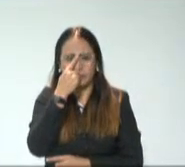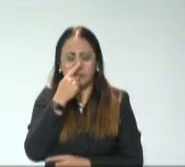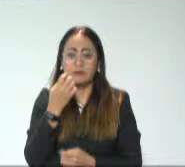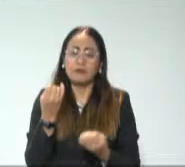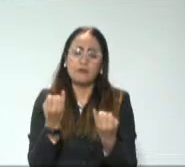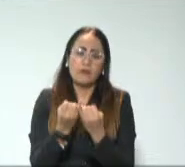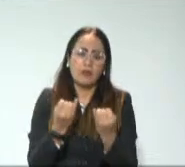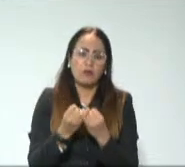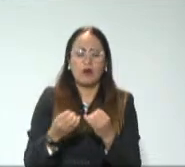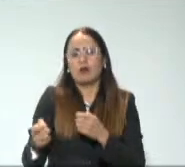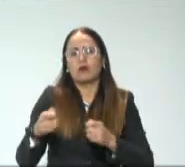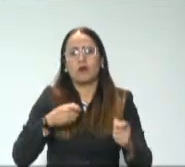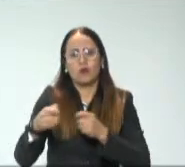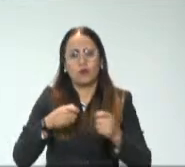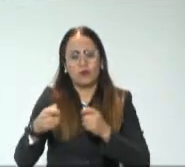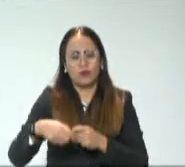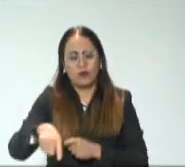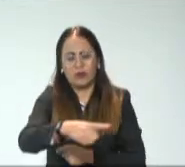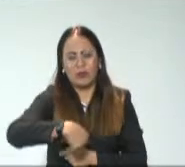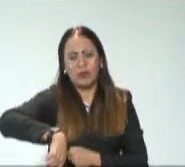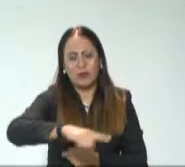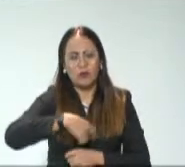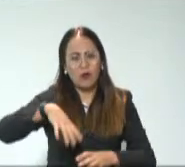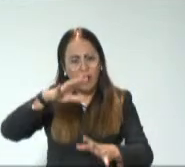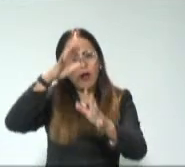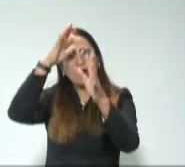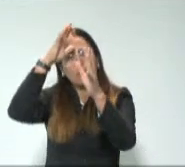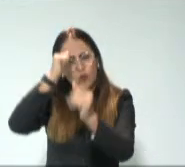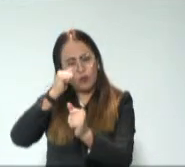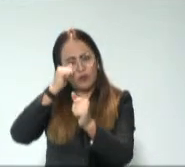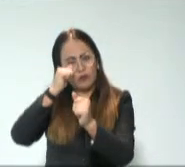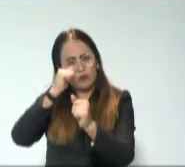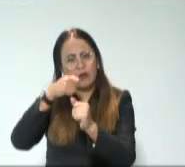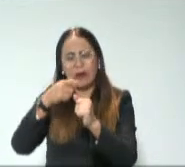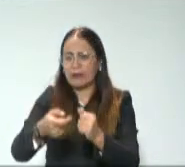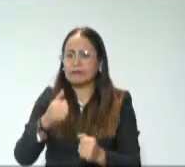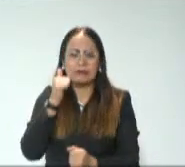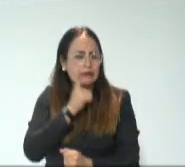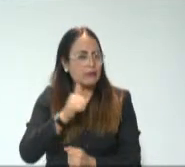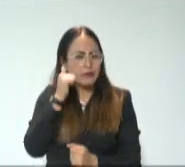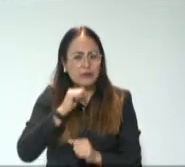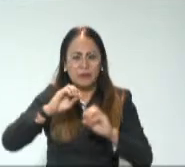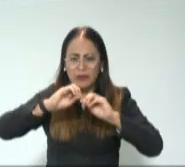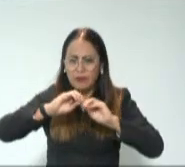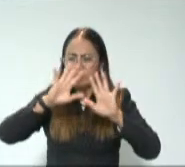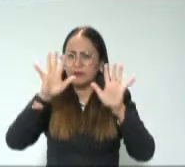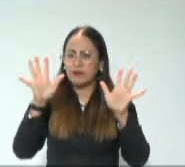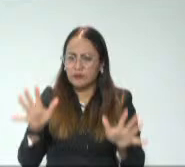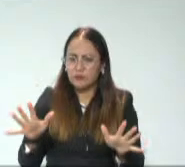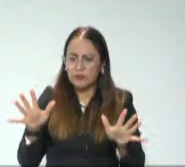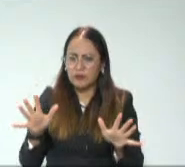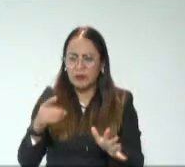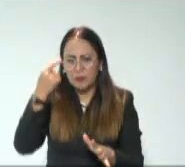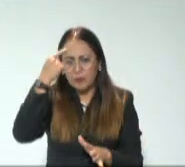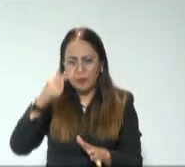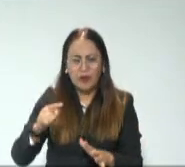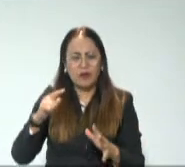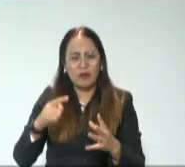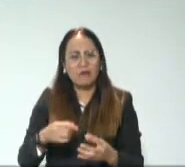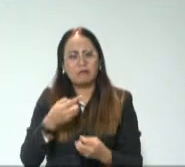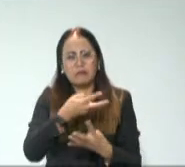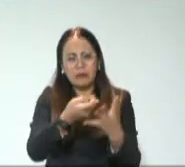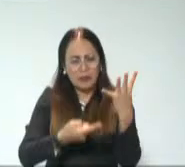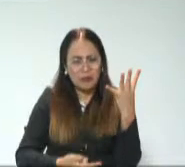regulados y acordados entre las partes con la suficiente transparencia para lograr justamente esta adopción